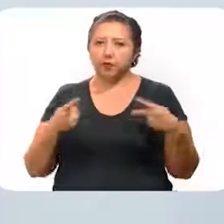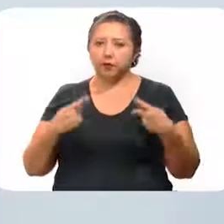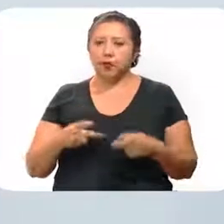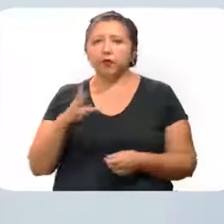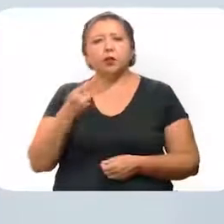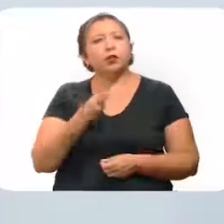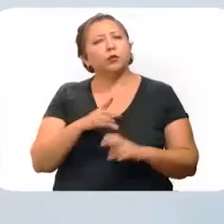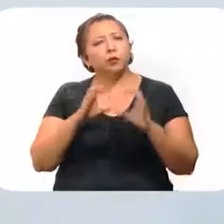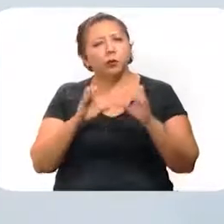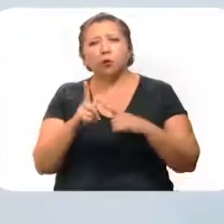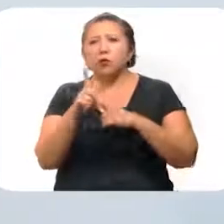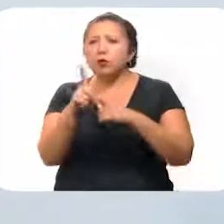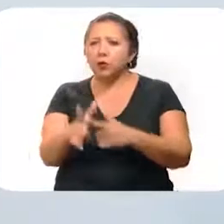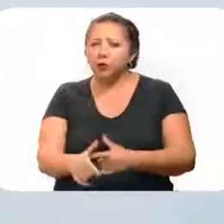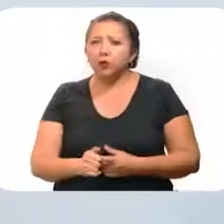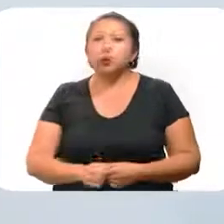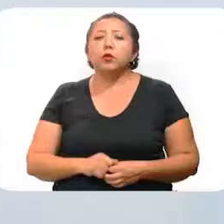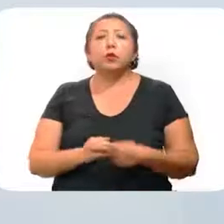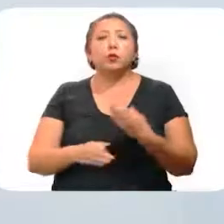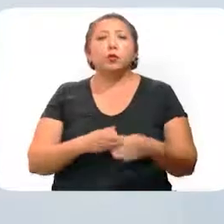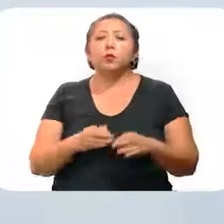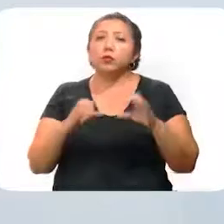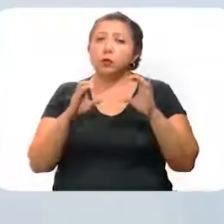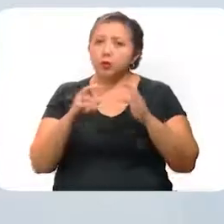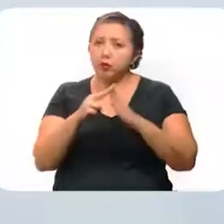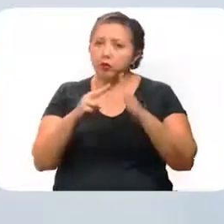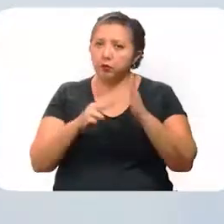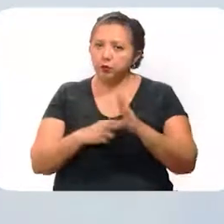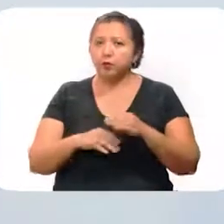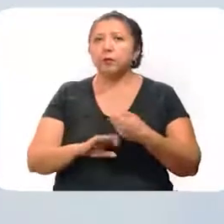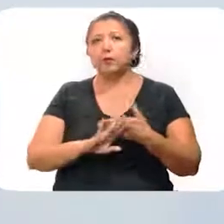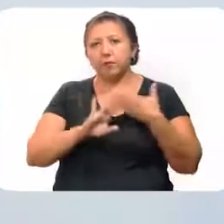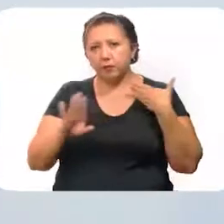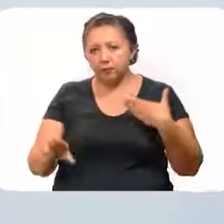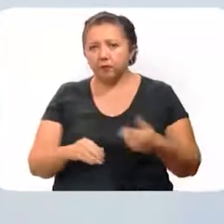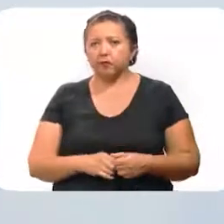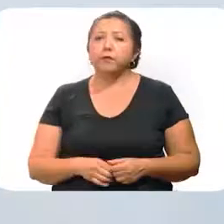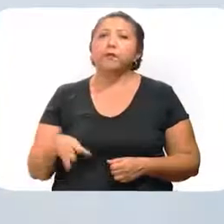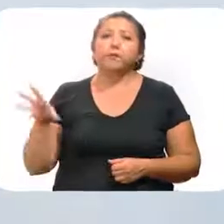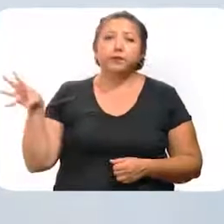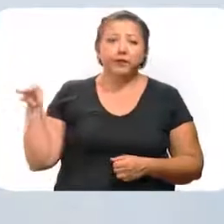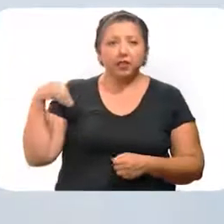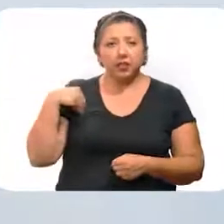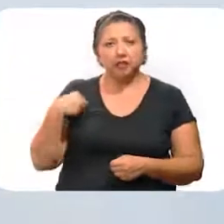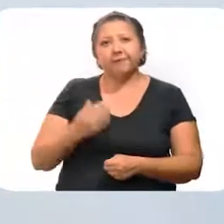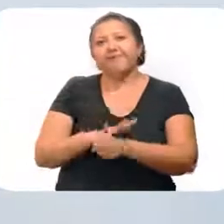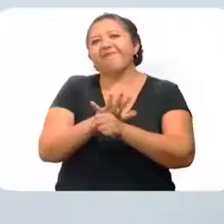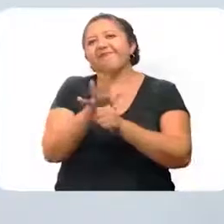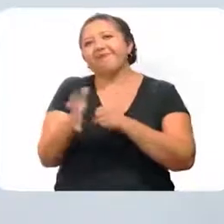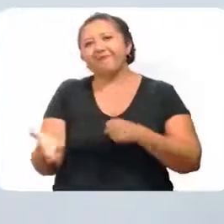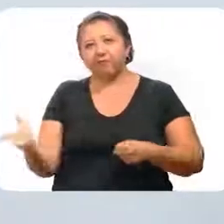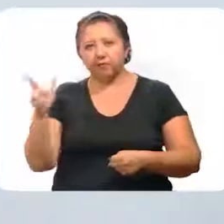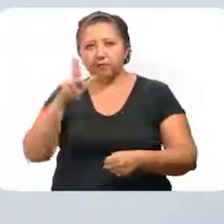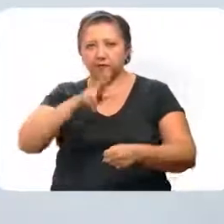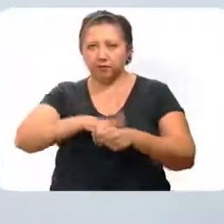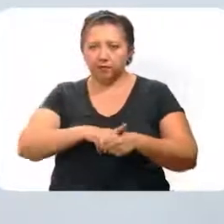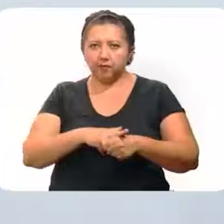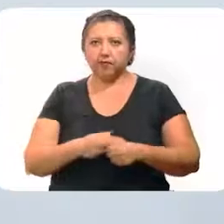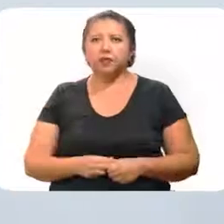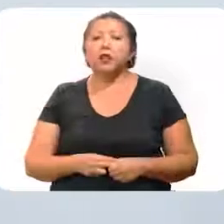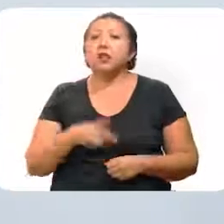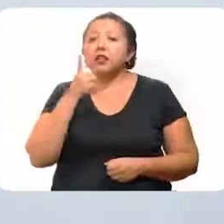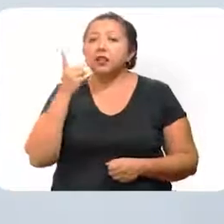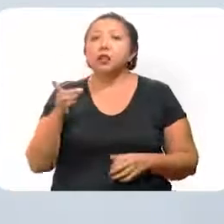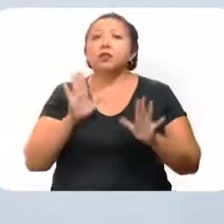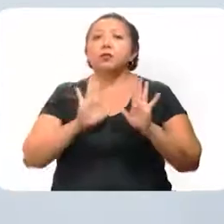población no bajar la guardia y continuar actuando con responsabilidad y siguiendo las medidas sanitarias, para evitar comprometer nuestra capacidad